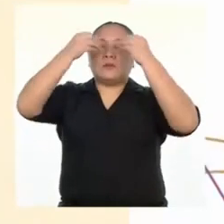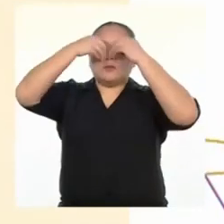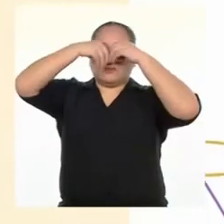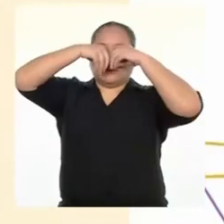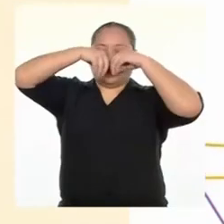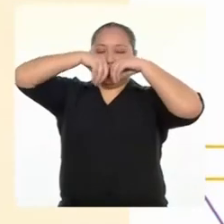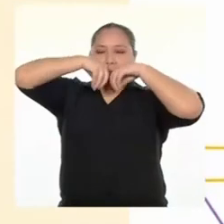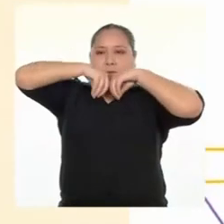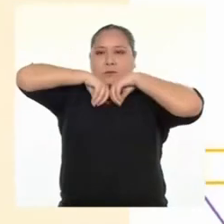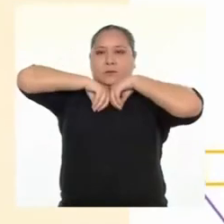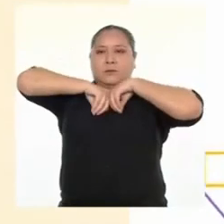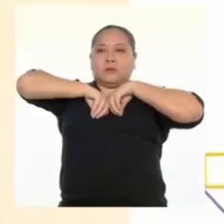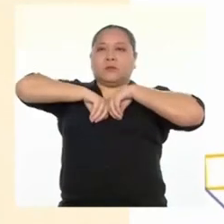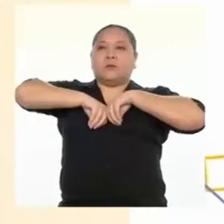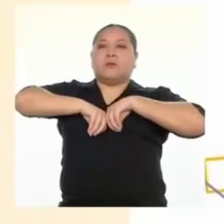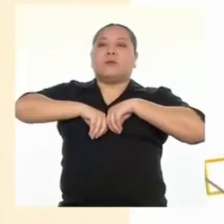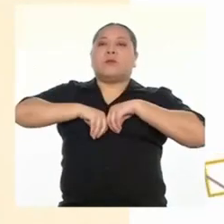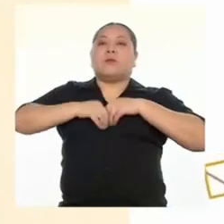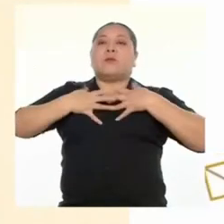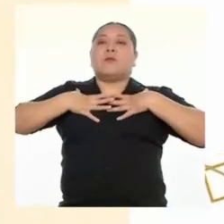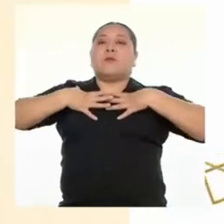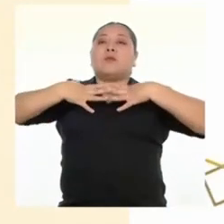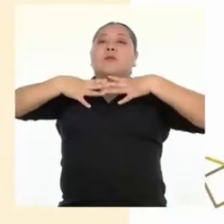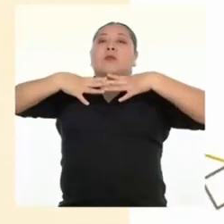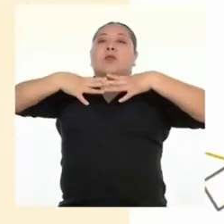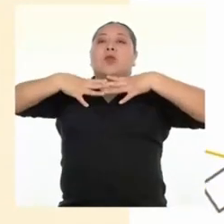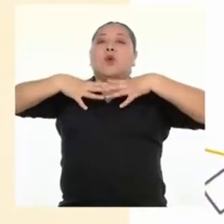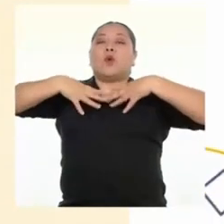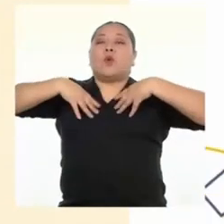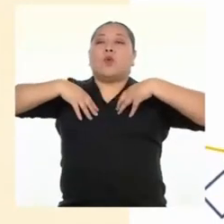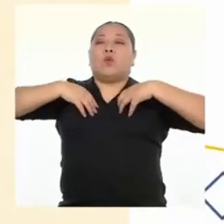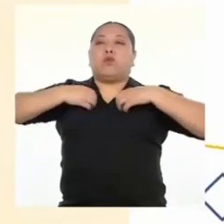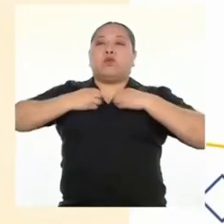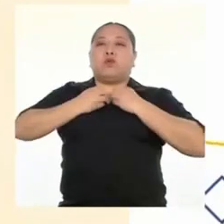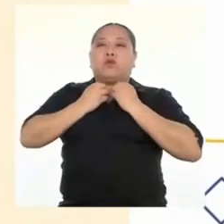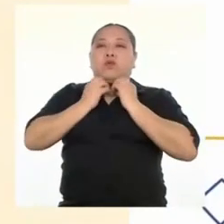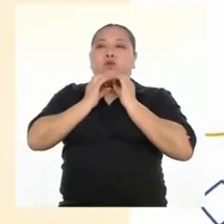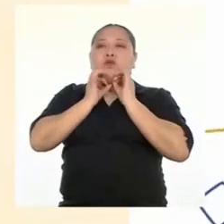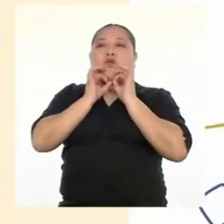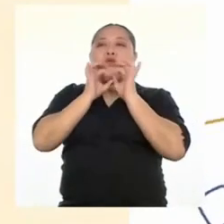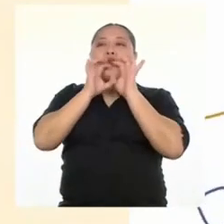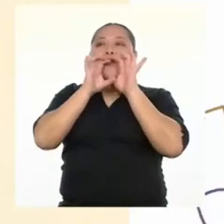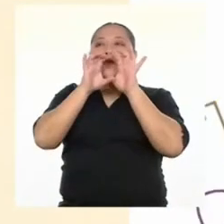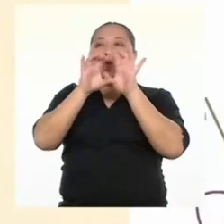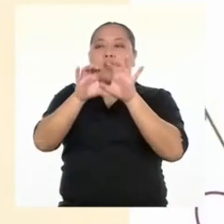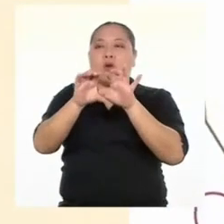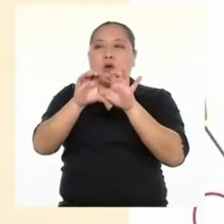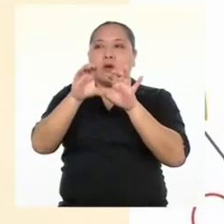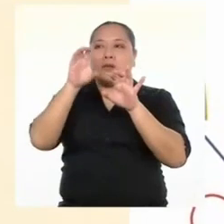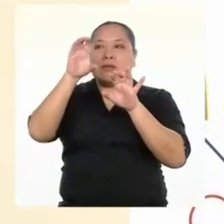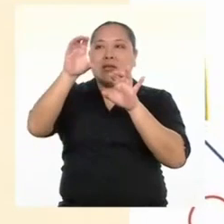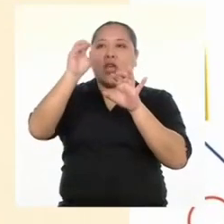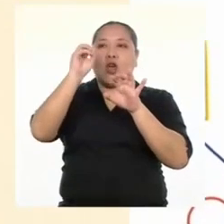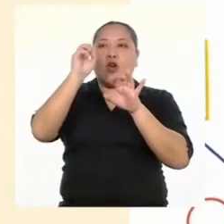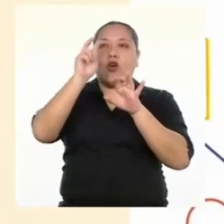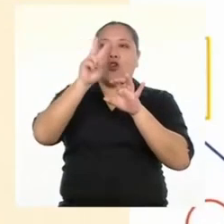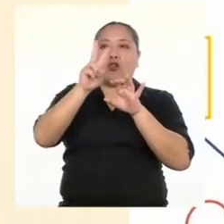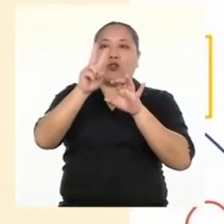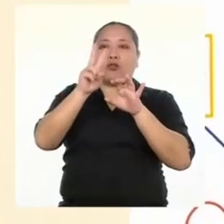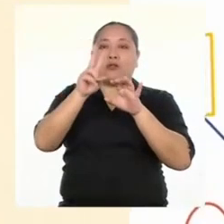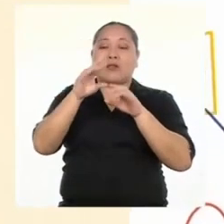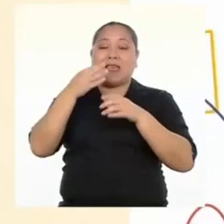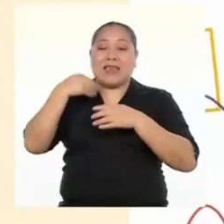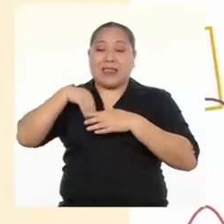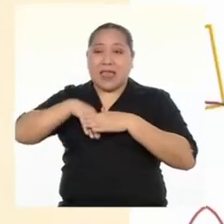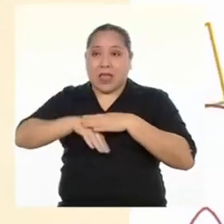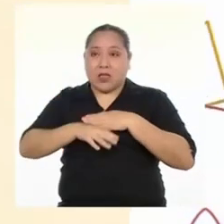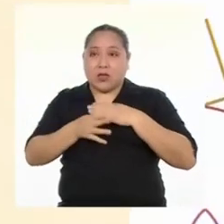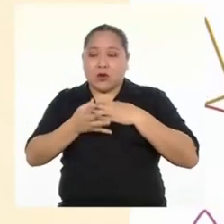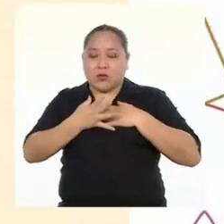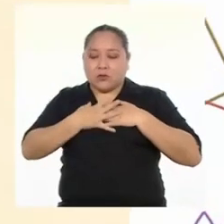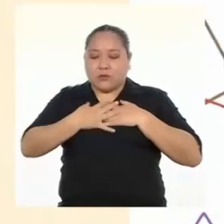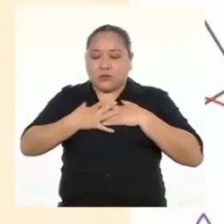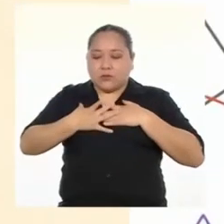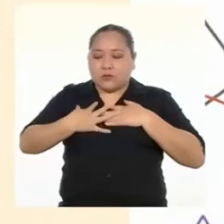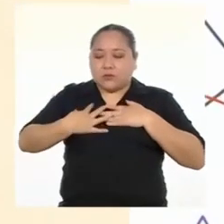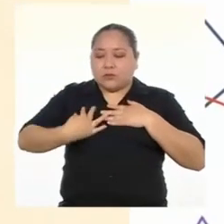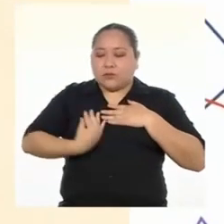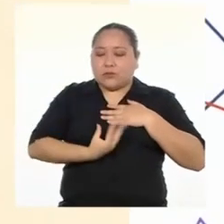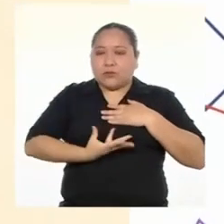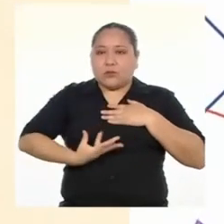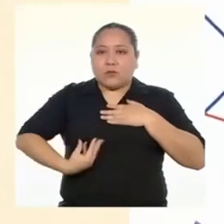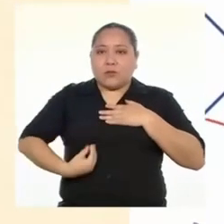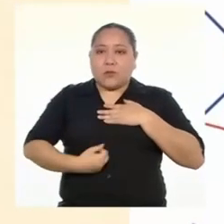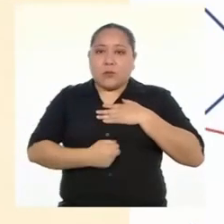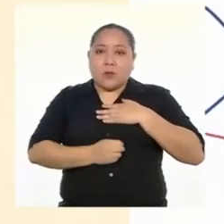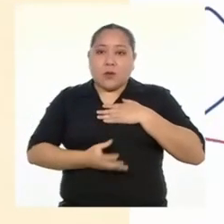expulsar dióxido de carbono. Y una respiración interna, que es la distribución del oxígeno a todas las células del cuerpo, para